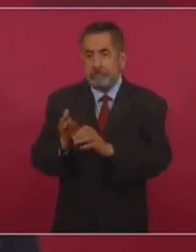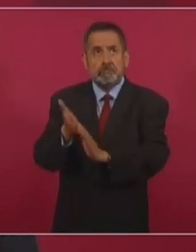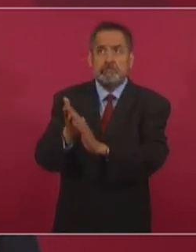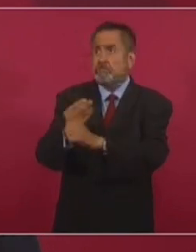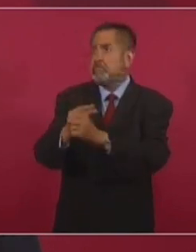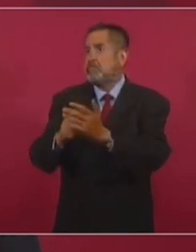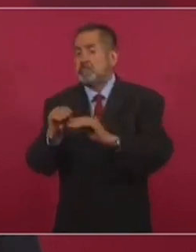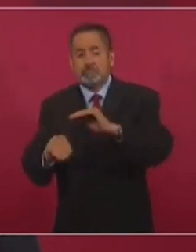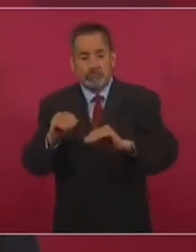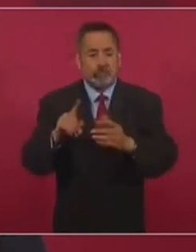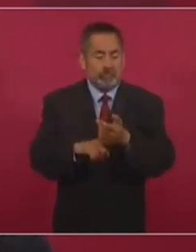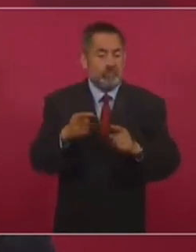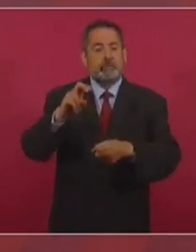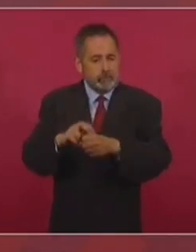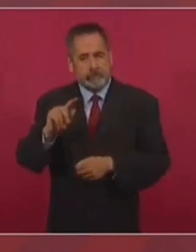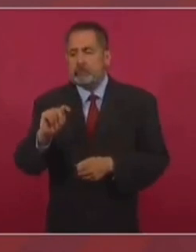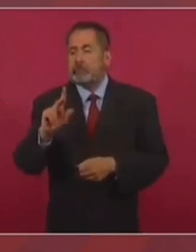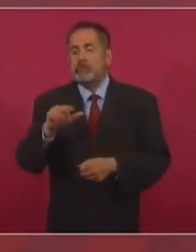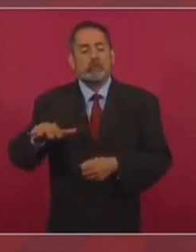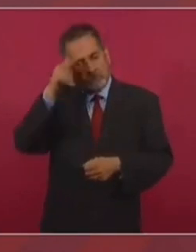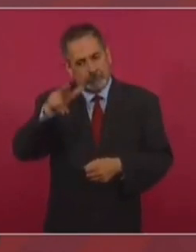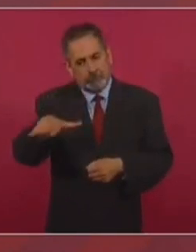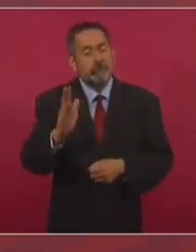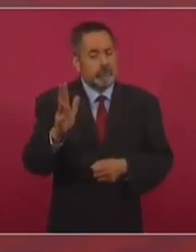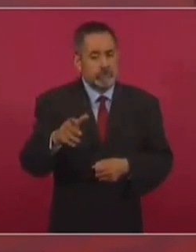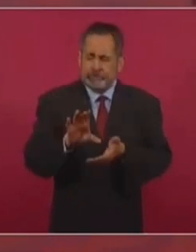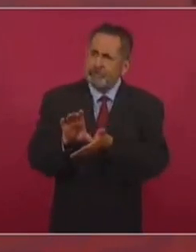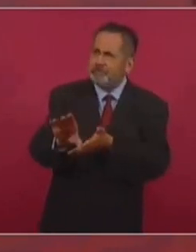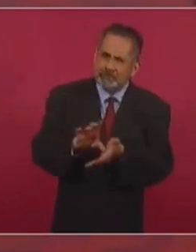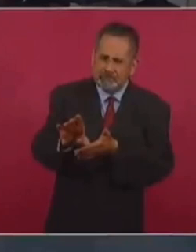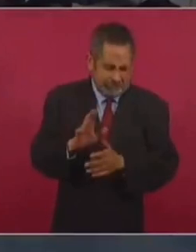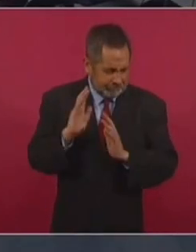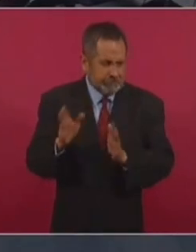construyendo la coquizadora de Tula. Estamos destinando